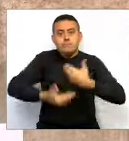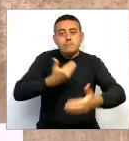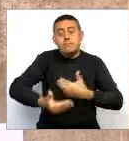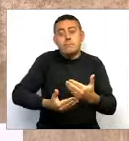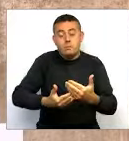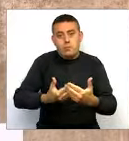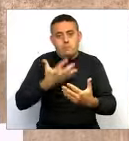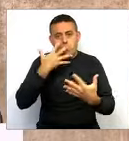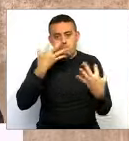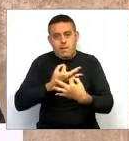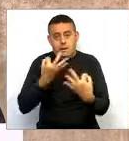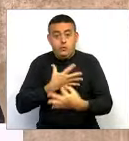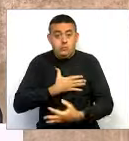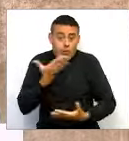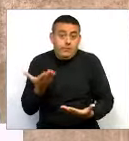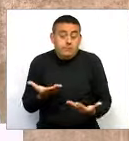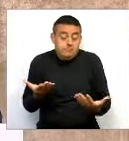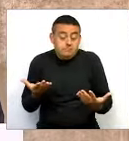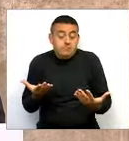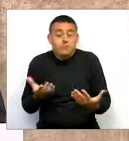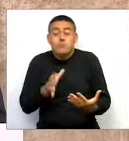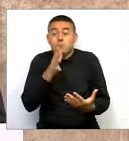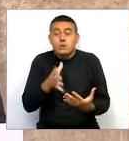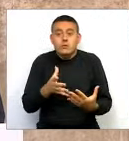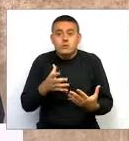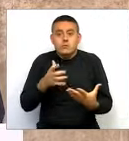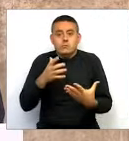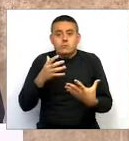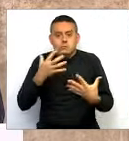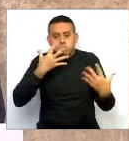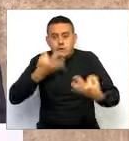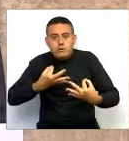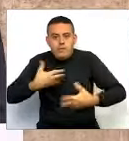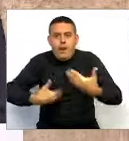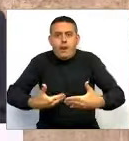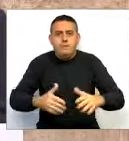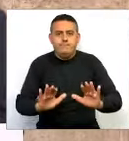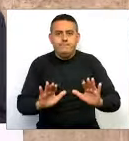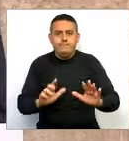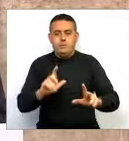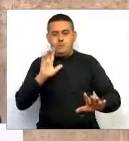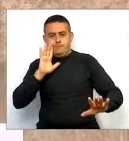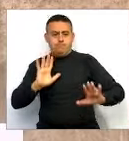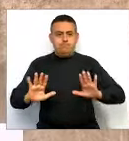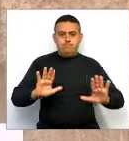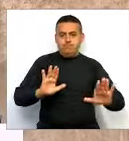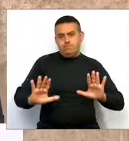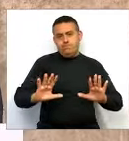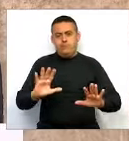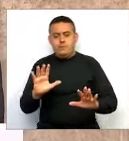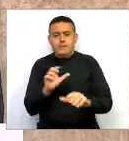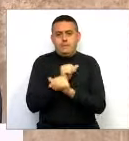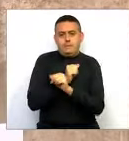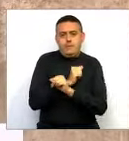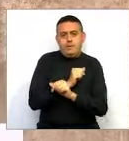eso queremos ser muy prudentes y la voluntad es que llegan en condiciones para ese 9 de mazo para poder superar